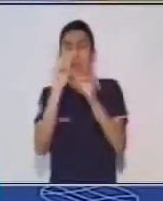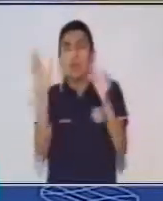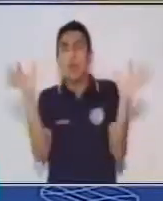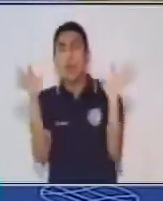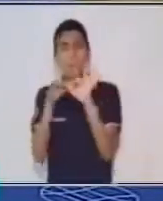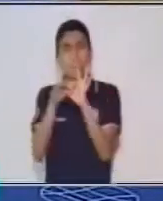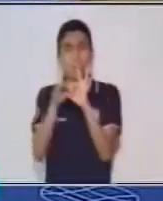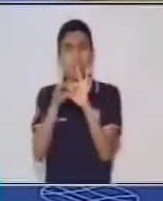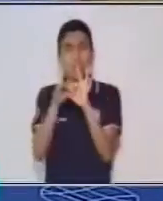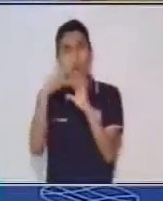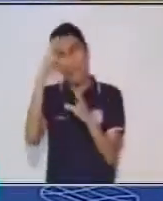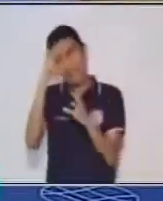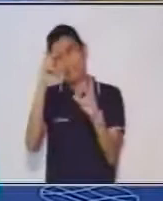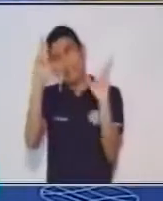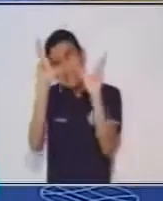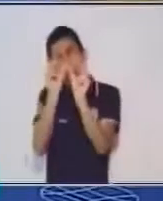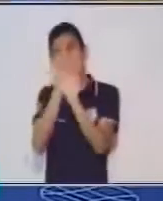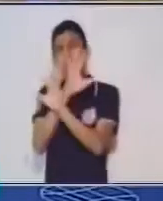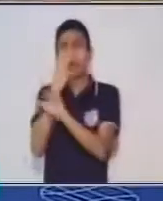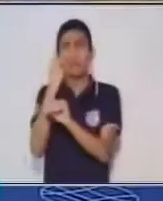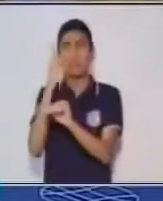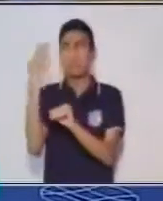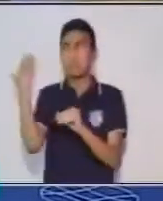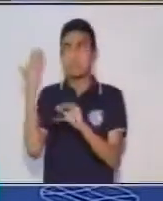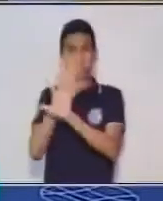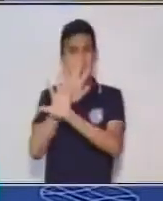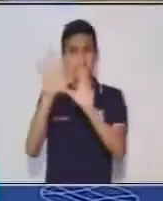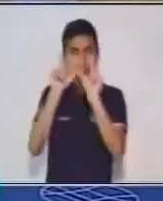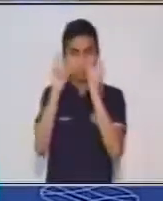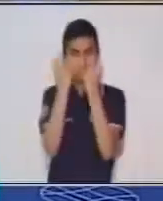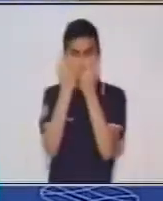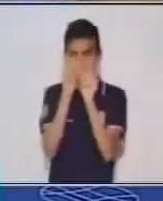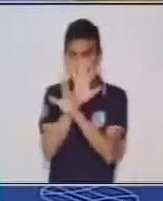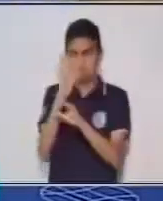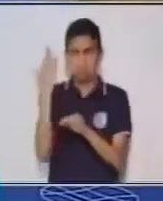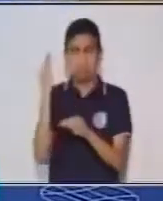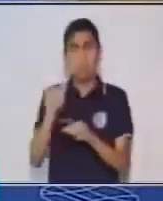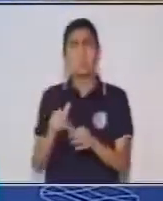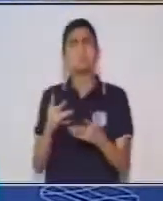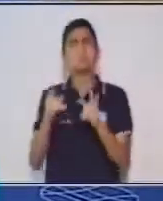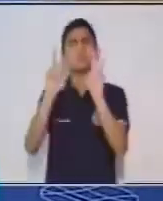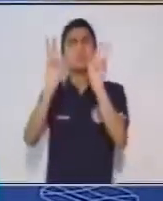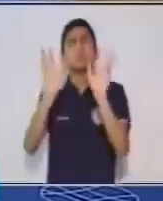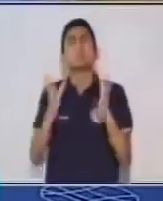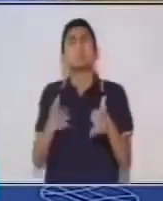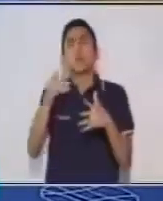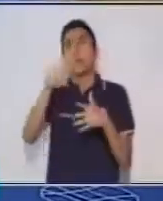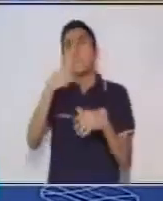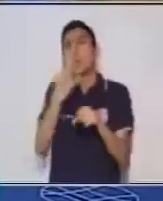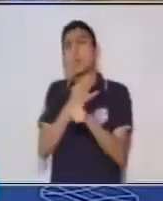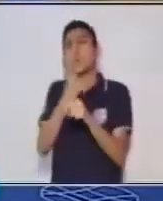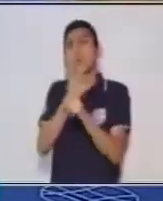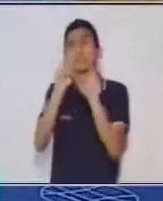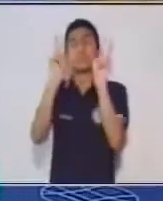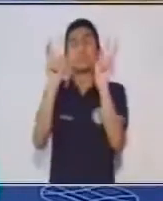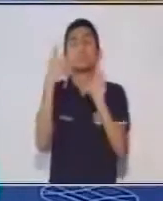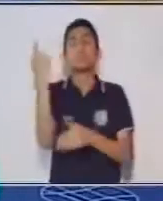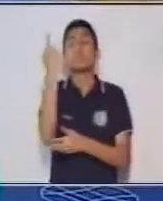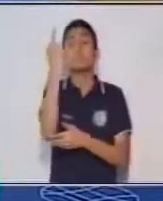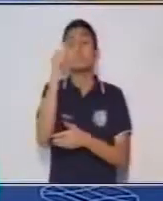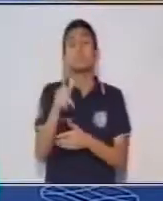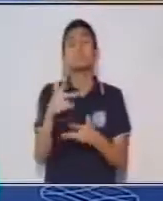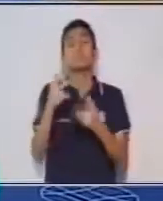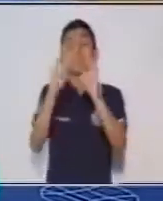En resumen, esto es lo que hemos visto hasta ahora en estas sesiones. Hoy vamos a añadir otro tema que